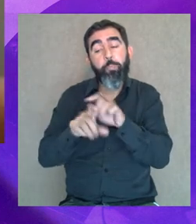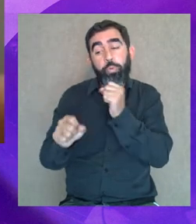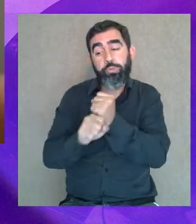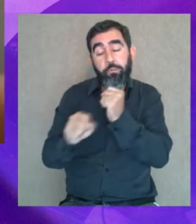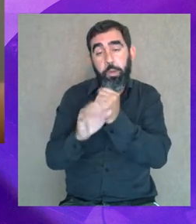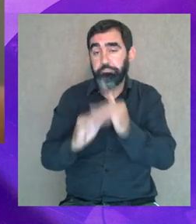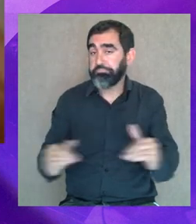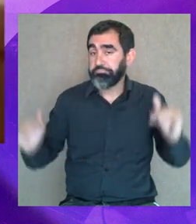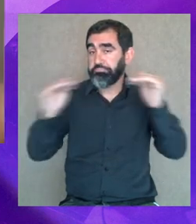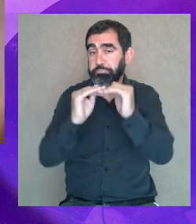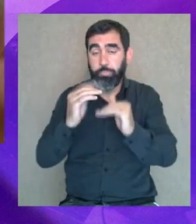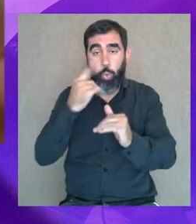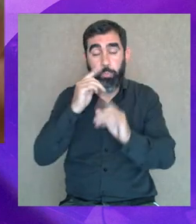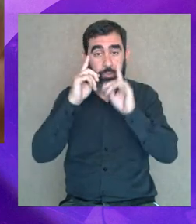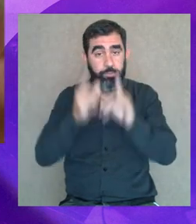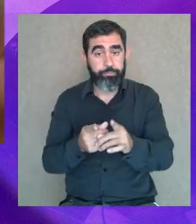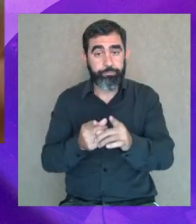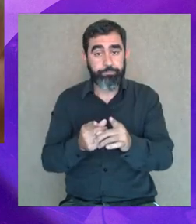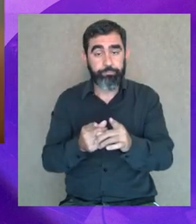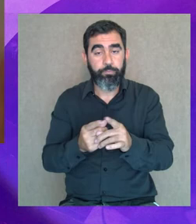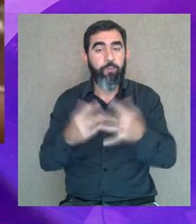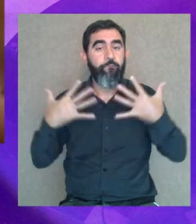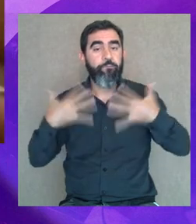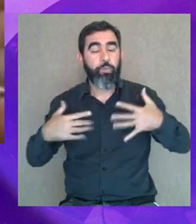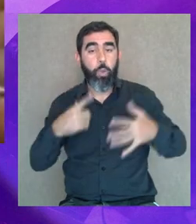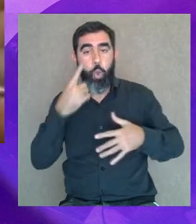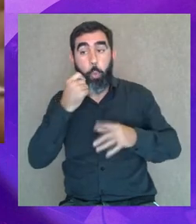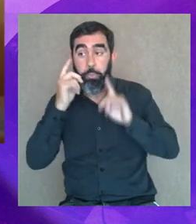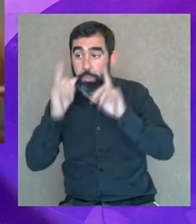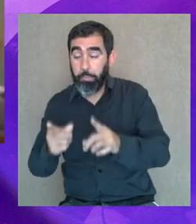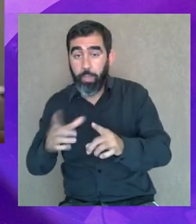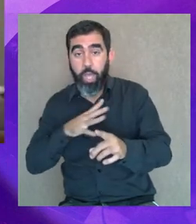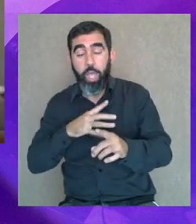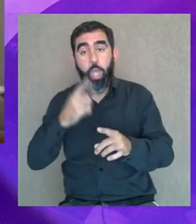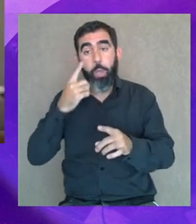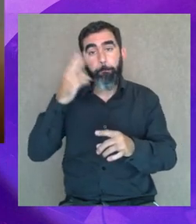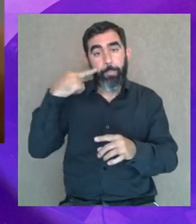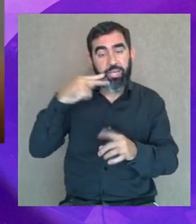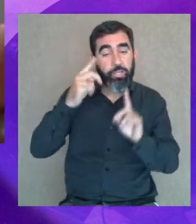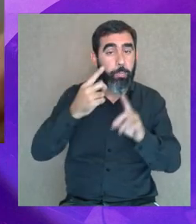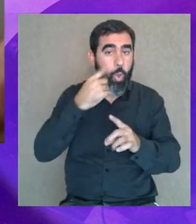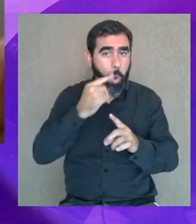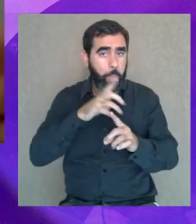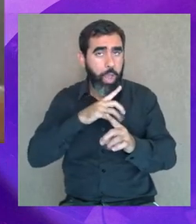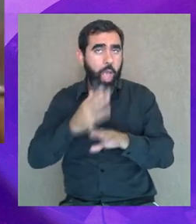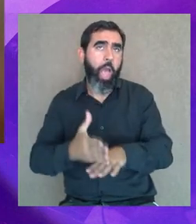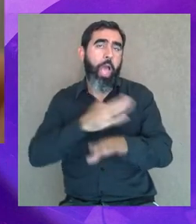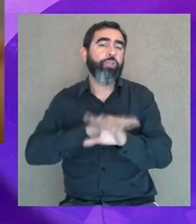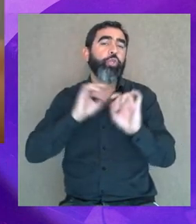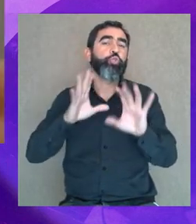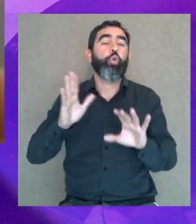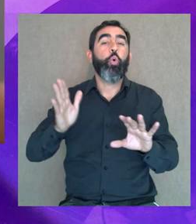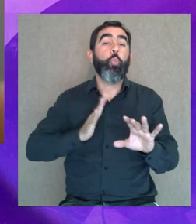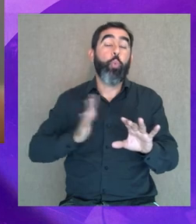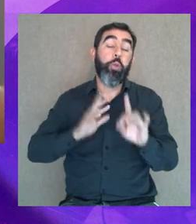las mismas tareas incluso en la parte de vestuario hay hombres en la parte de maquillaje hay hombres y sólo eran mujeres en mi época o